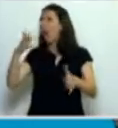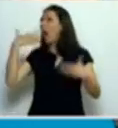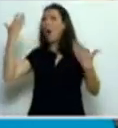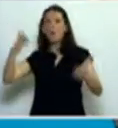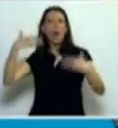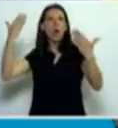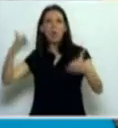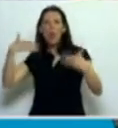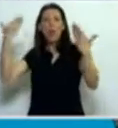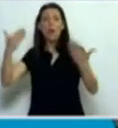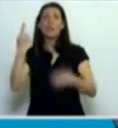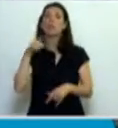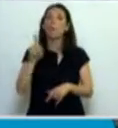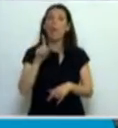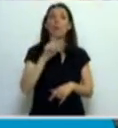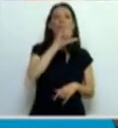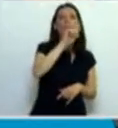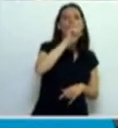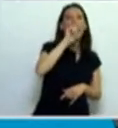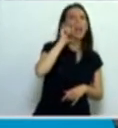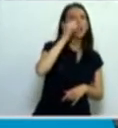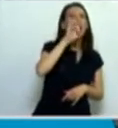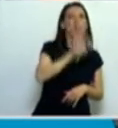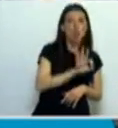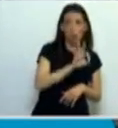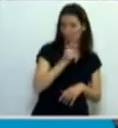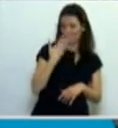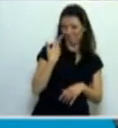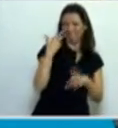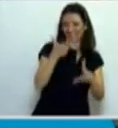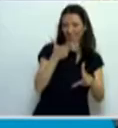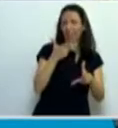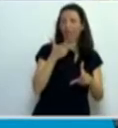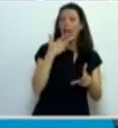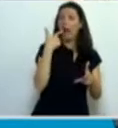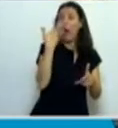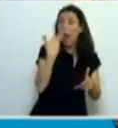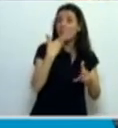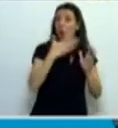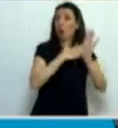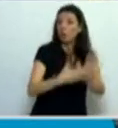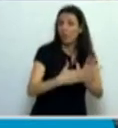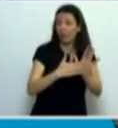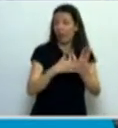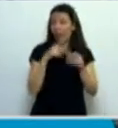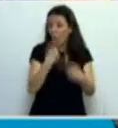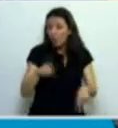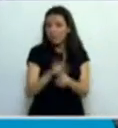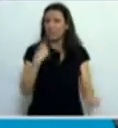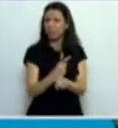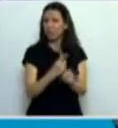platillos, pero cuando el diputado Calcaño hace el esfuerzo para justificar y explicar muchas veces lo